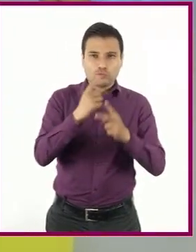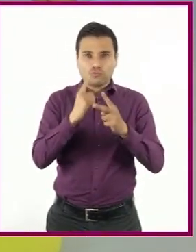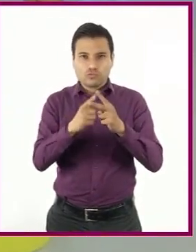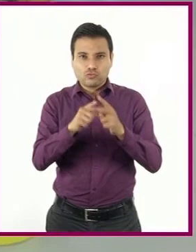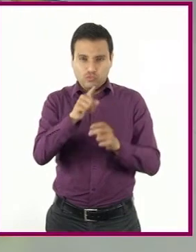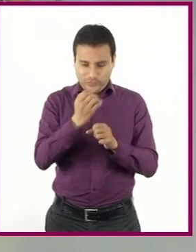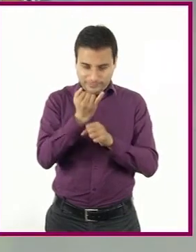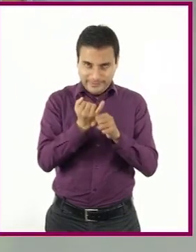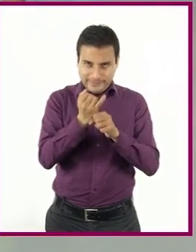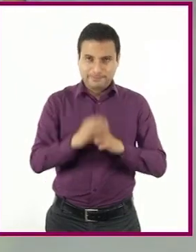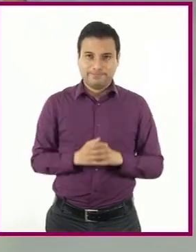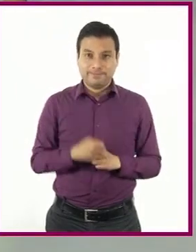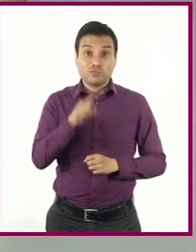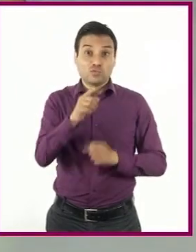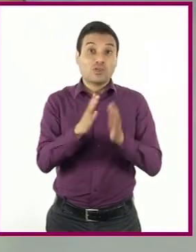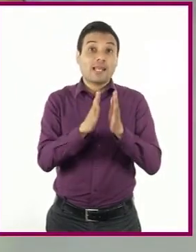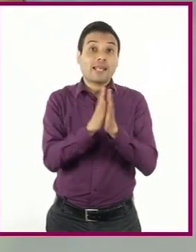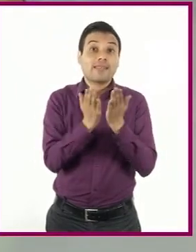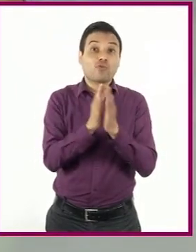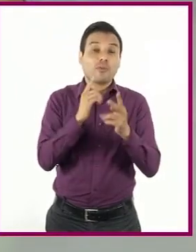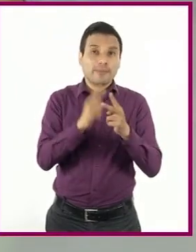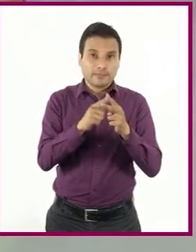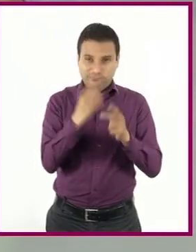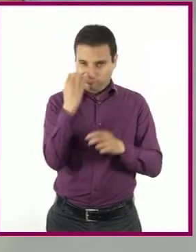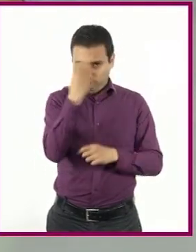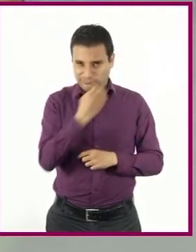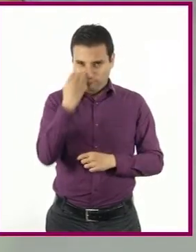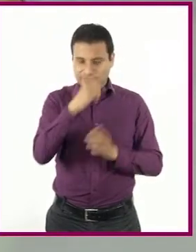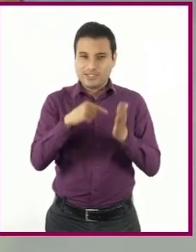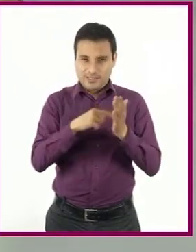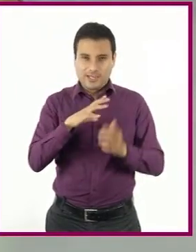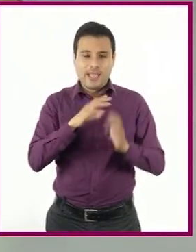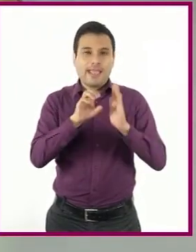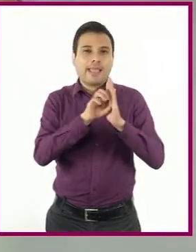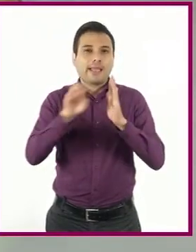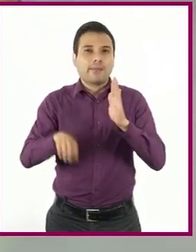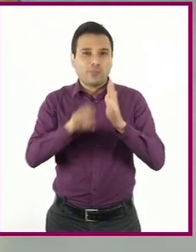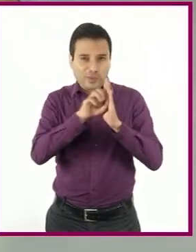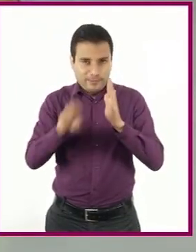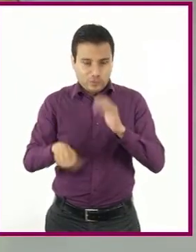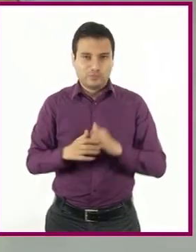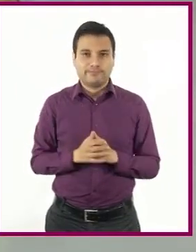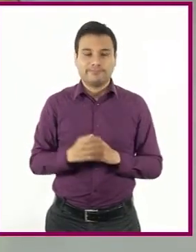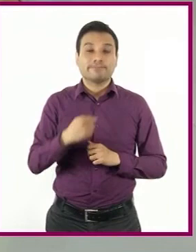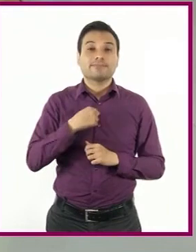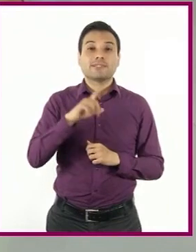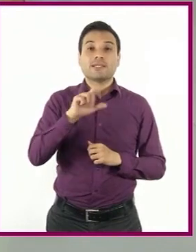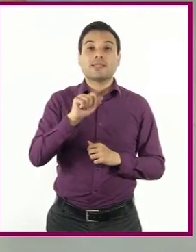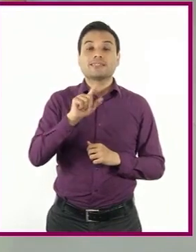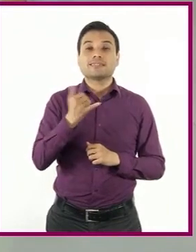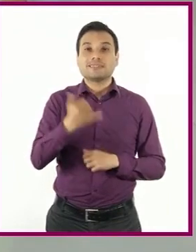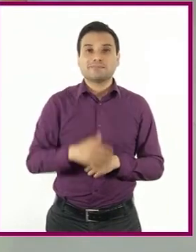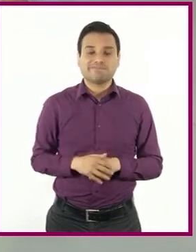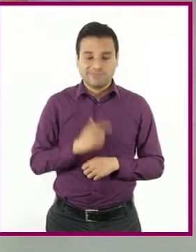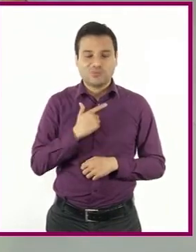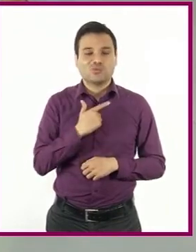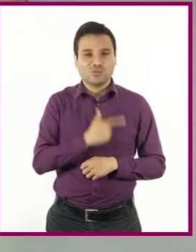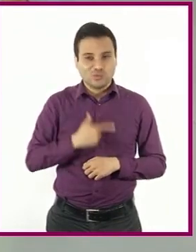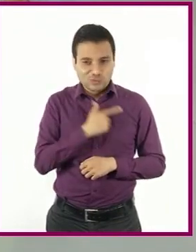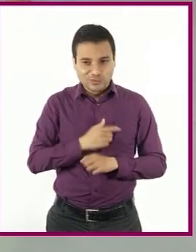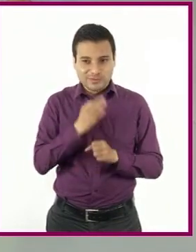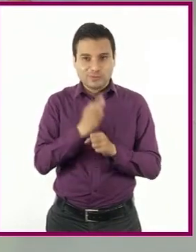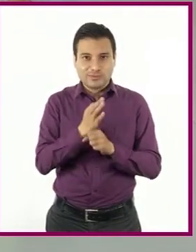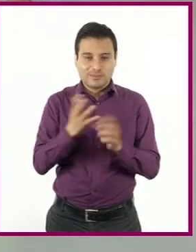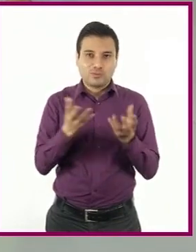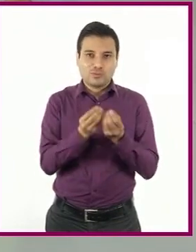humano. Revisen su libro de texto para más ejemplos al respecto. Soy Leslie Mendívil y fue un gusto compartir con